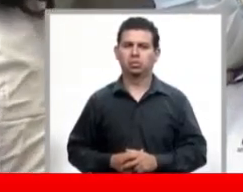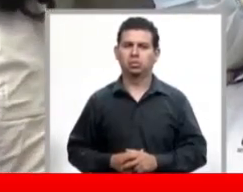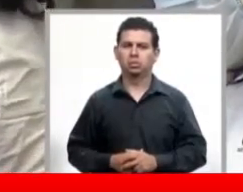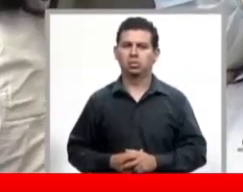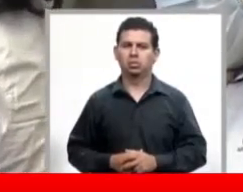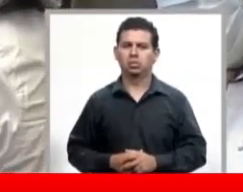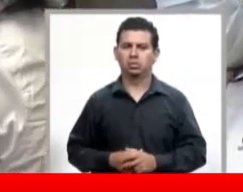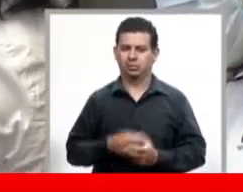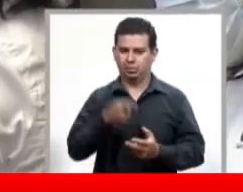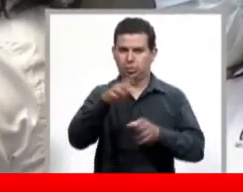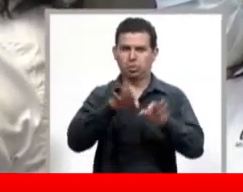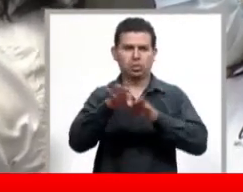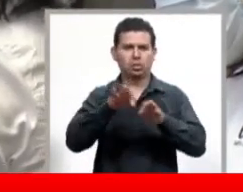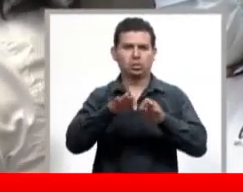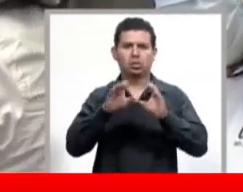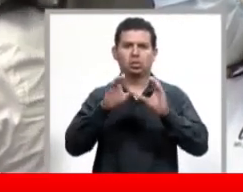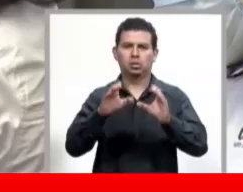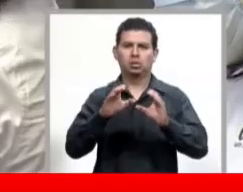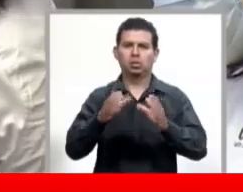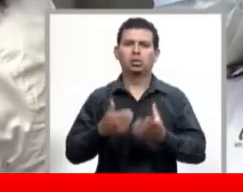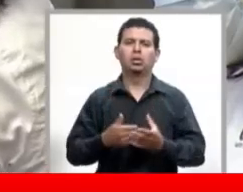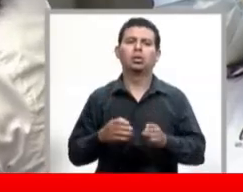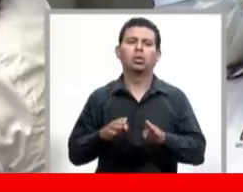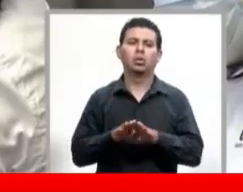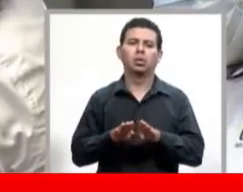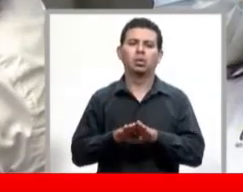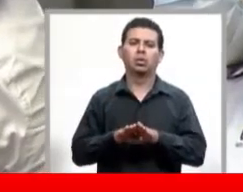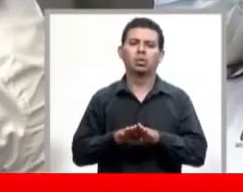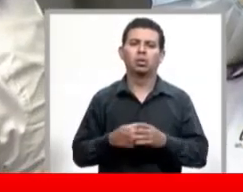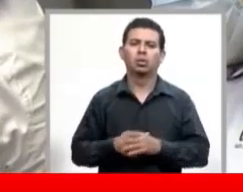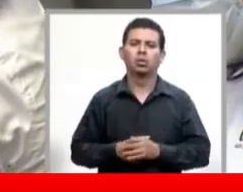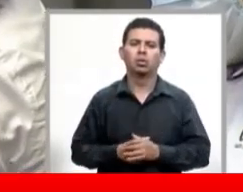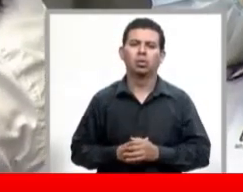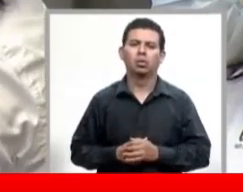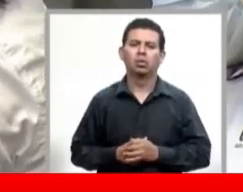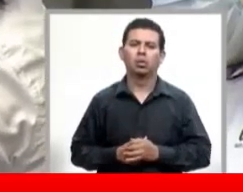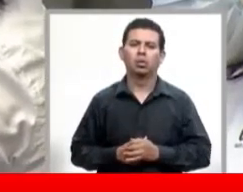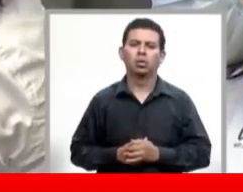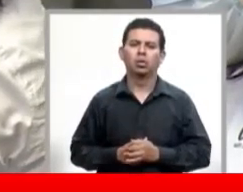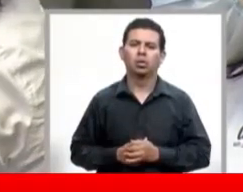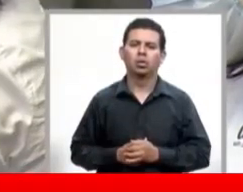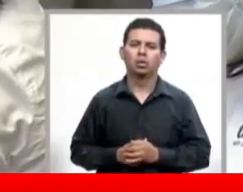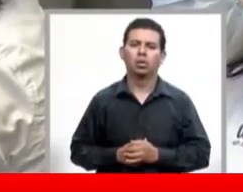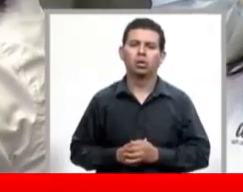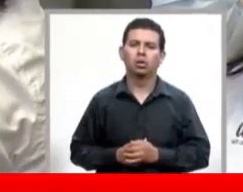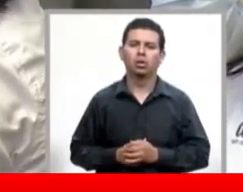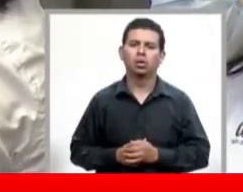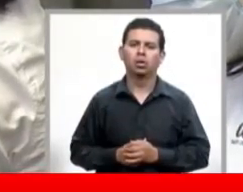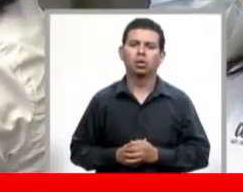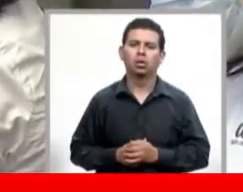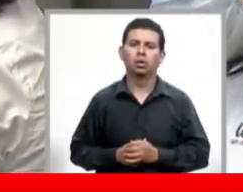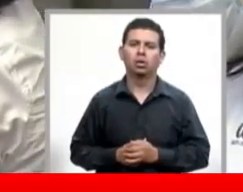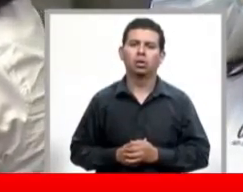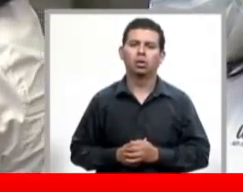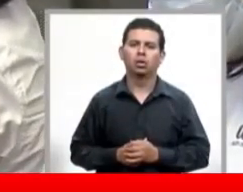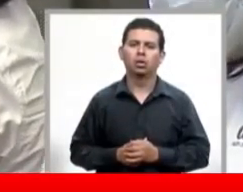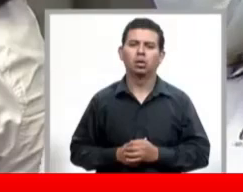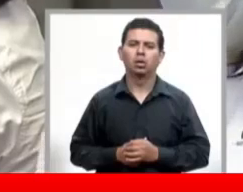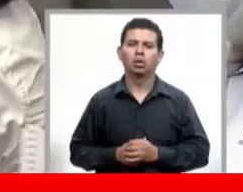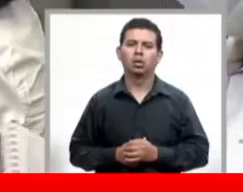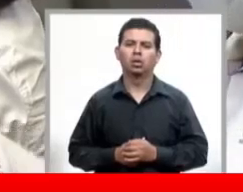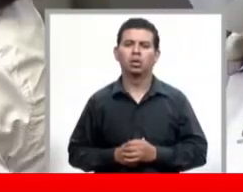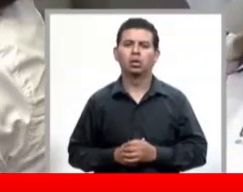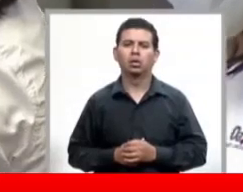medidas que se están tomando, ¿cómo se va a hacer para pues tratar de evitar que los vendedores